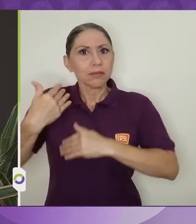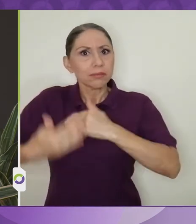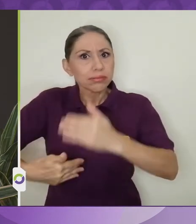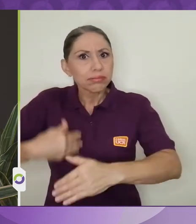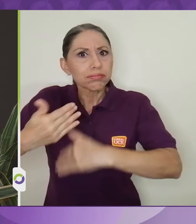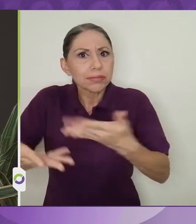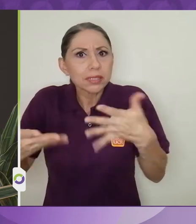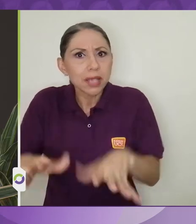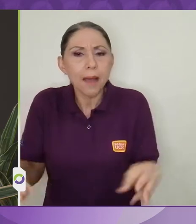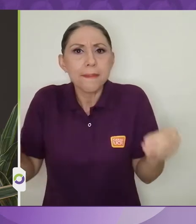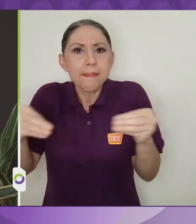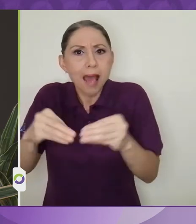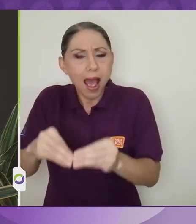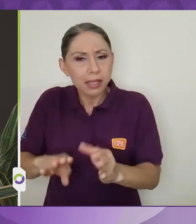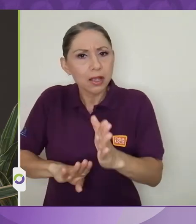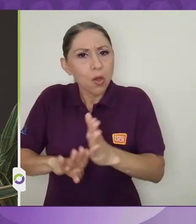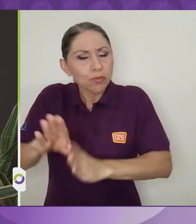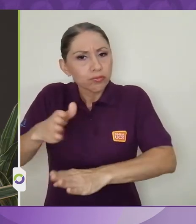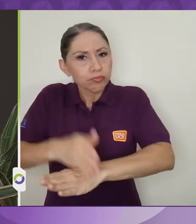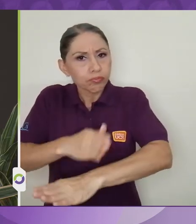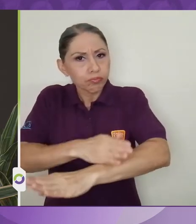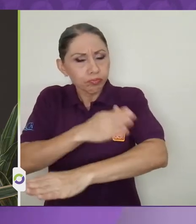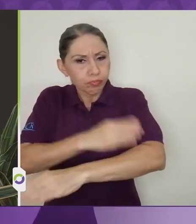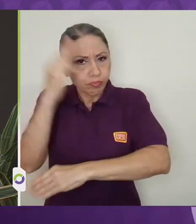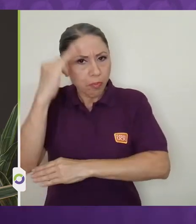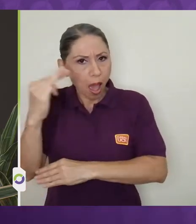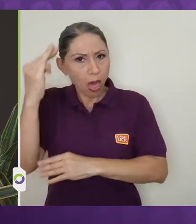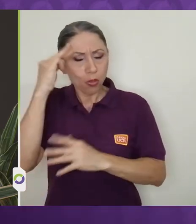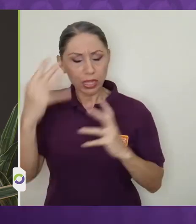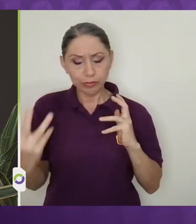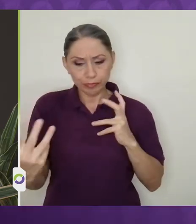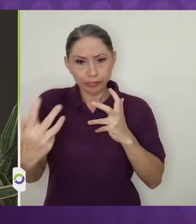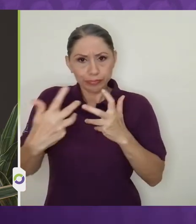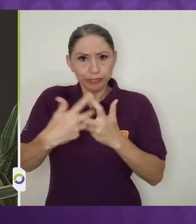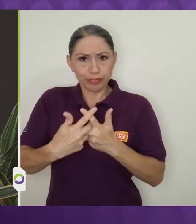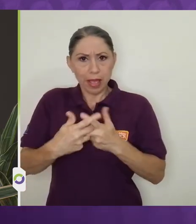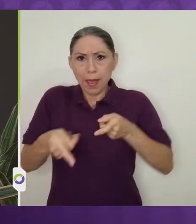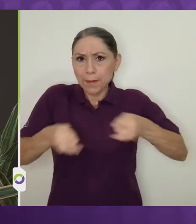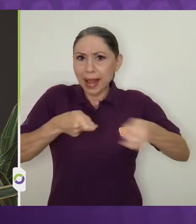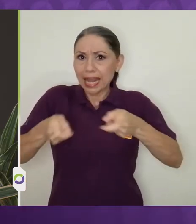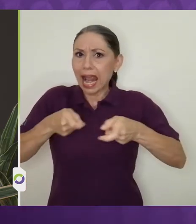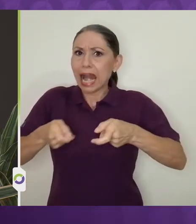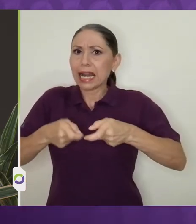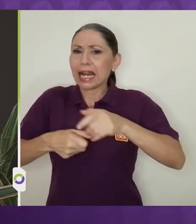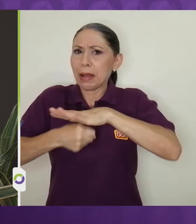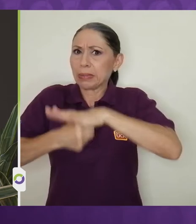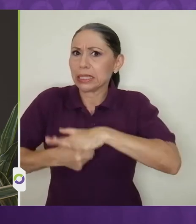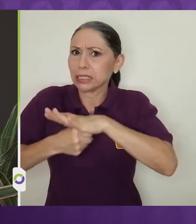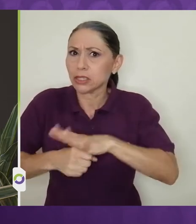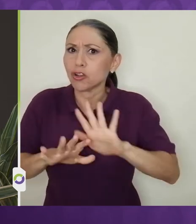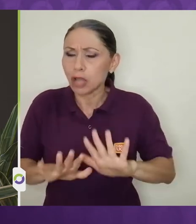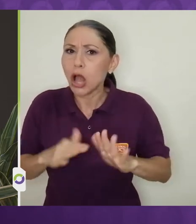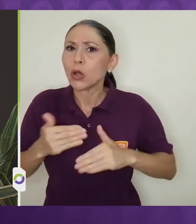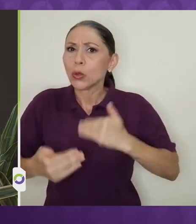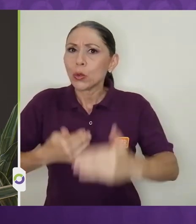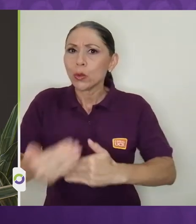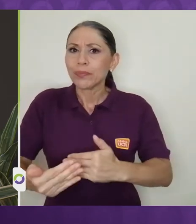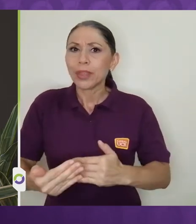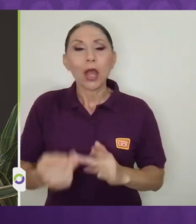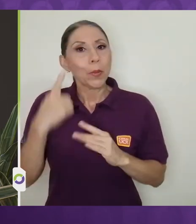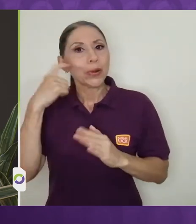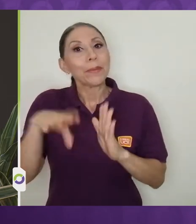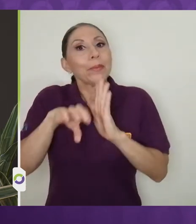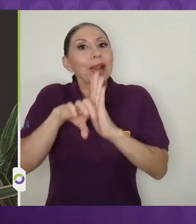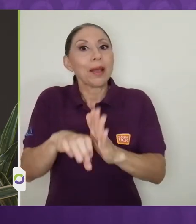más madurez, se fue acoplando mejor, supo manejar más la presión. Una cosa es cuando llegas a un